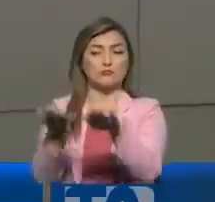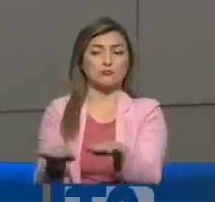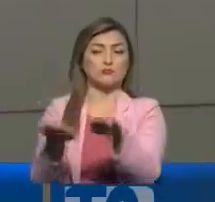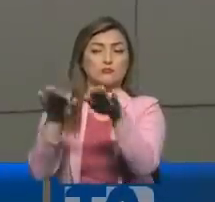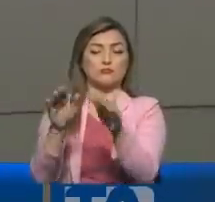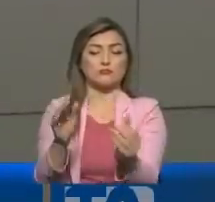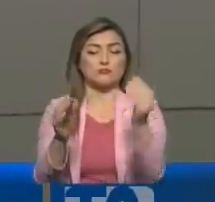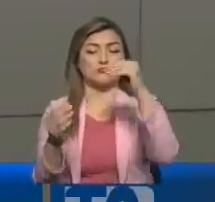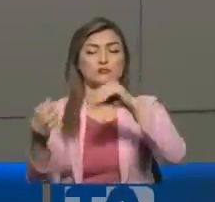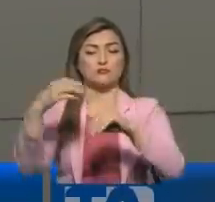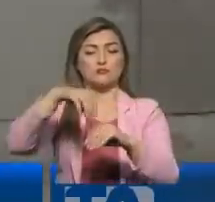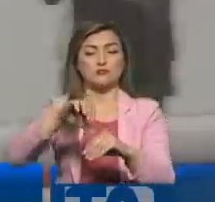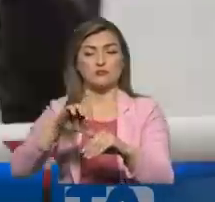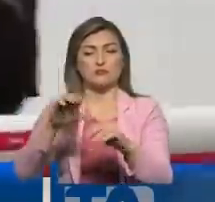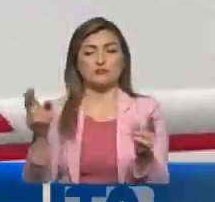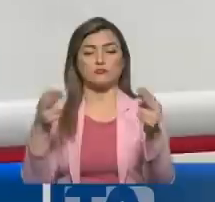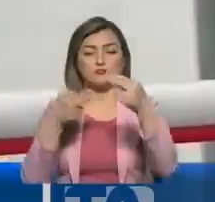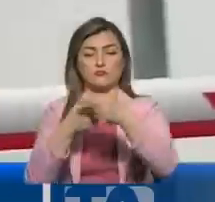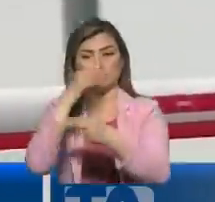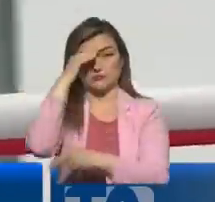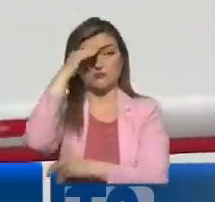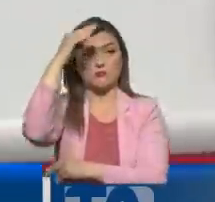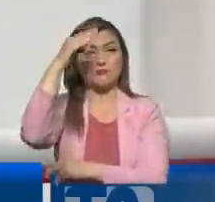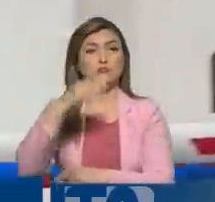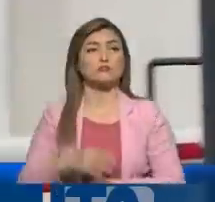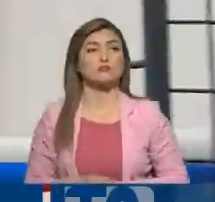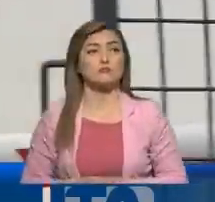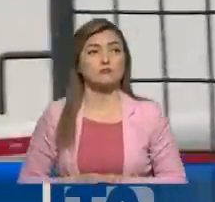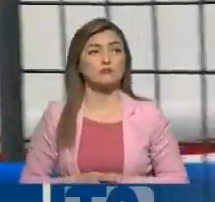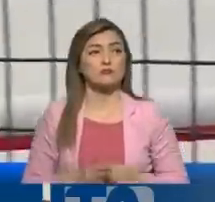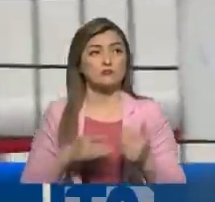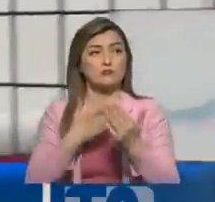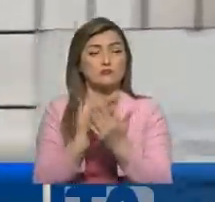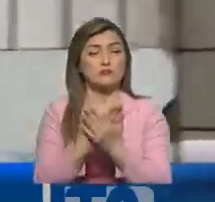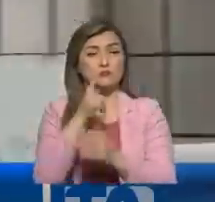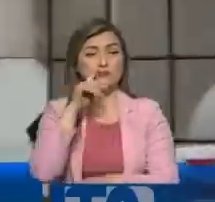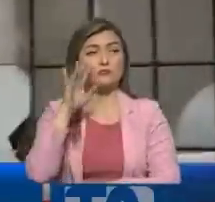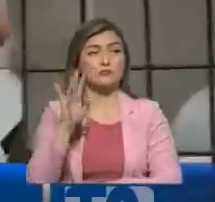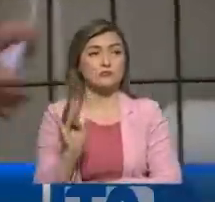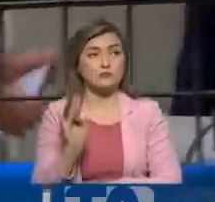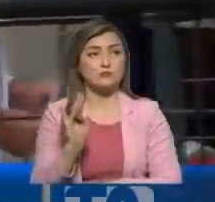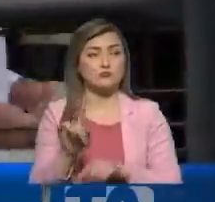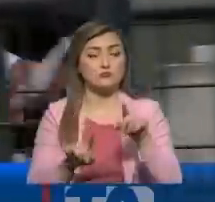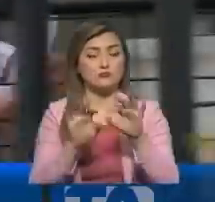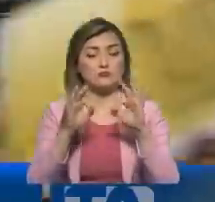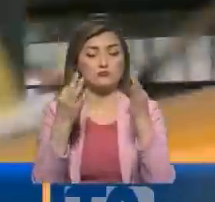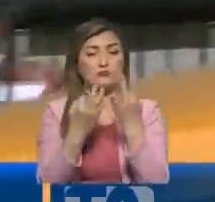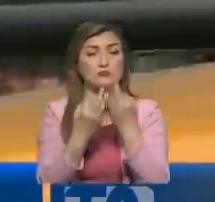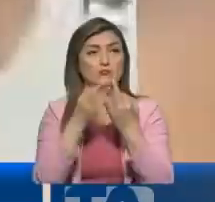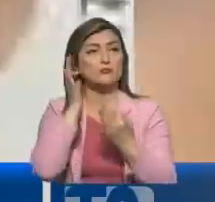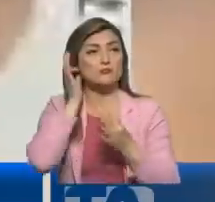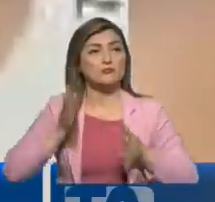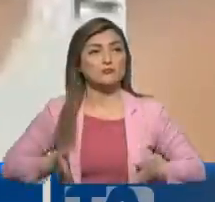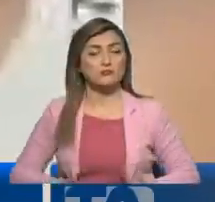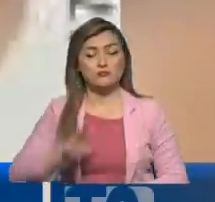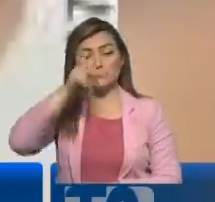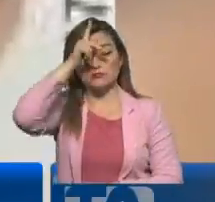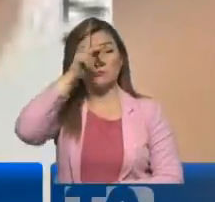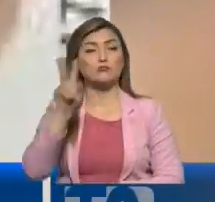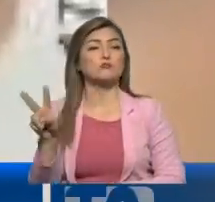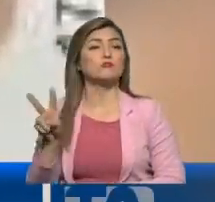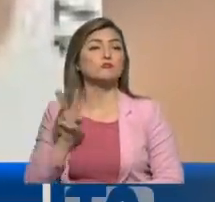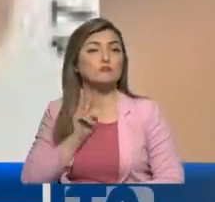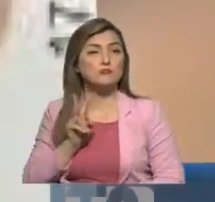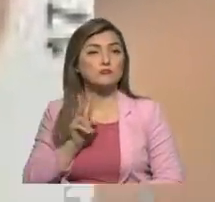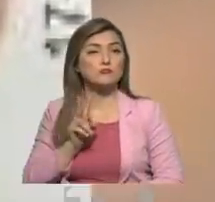en los laboratorios de criminalística. Hasta ese lugar llegó su esposo y algunos allegados a la mujer de nacionalidad peruana, víctima de lo que